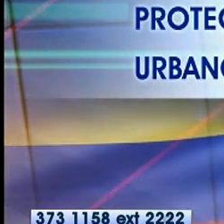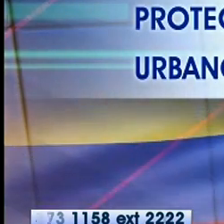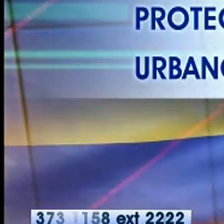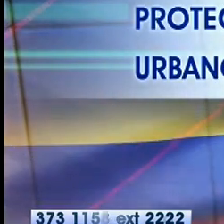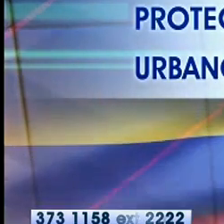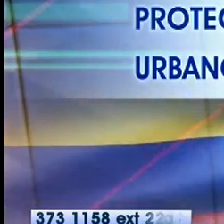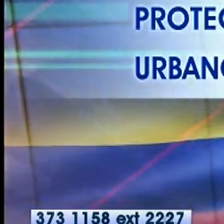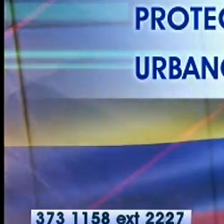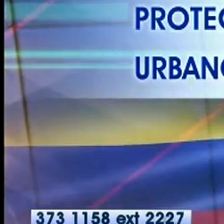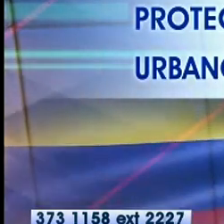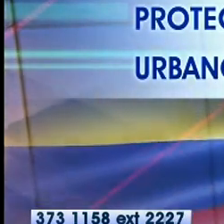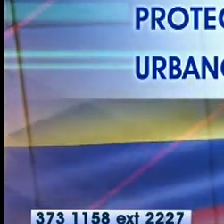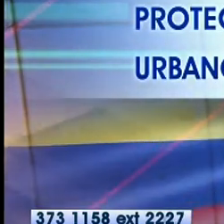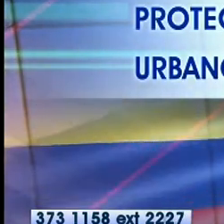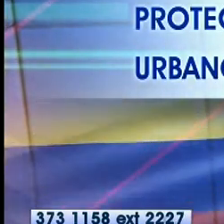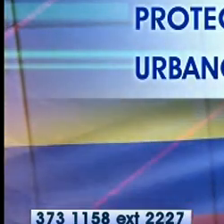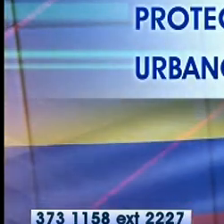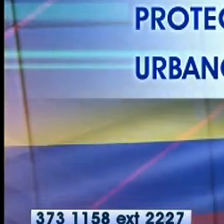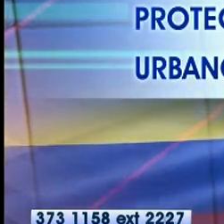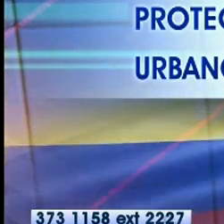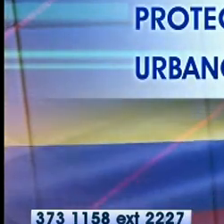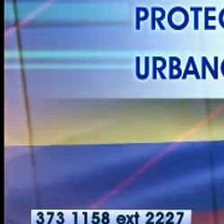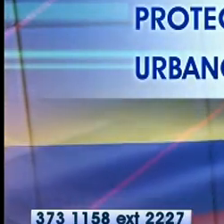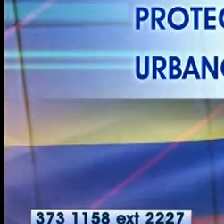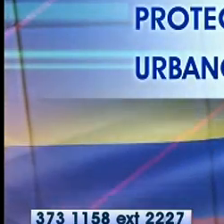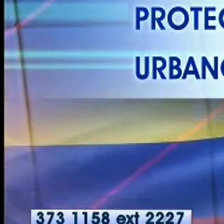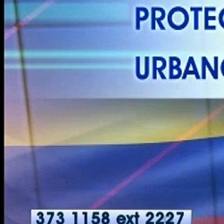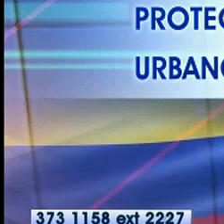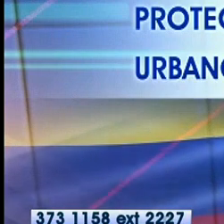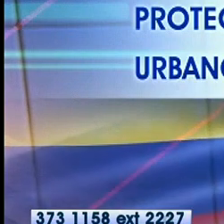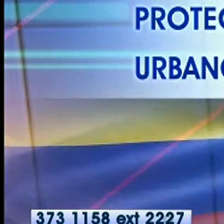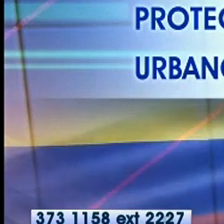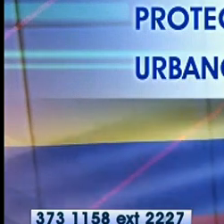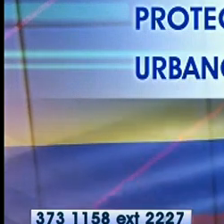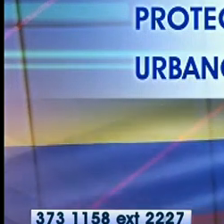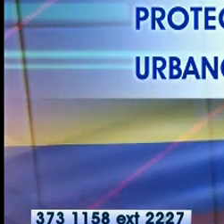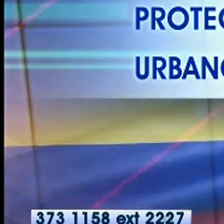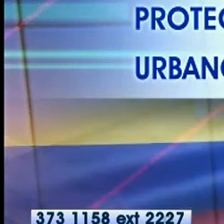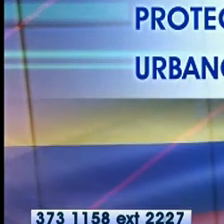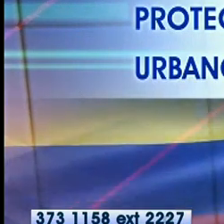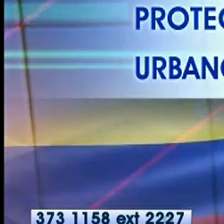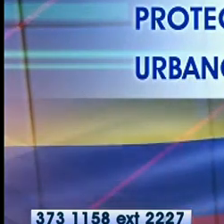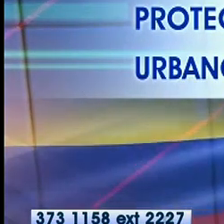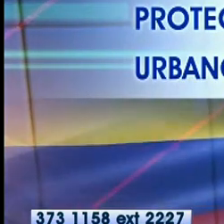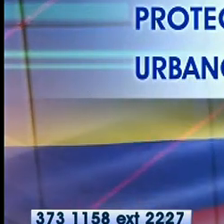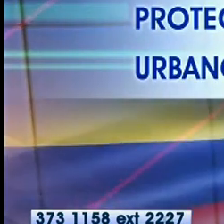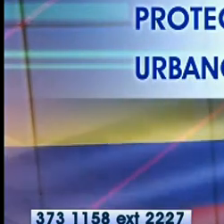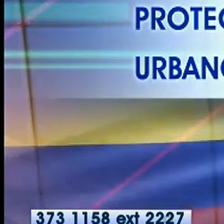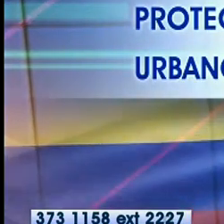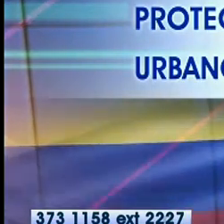en todas sus etapas, en áreas protegidas, zonas intangibles y centros urbanos?